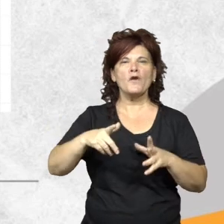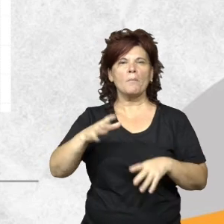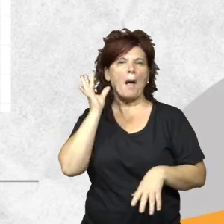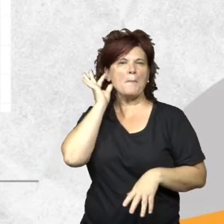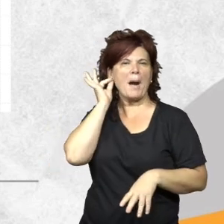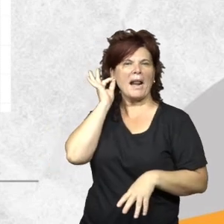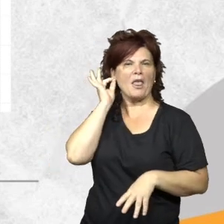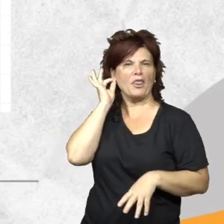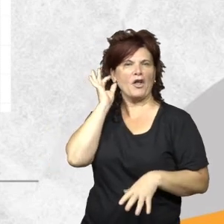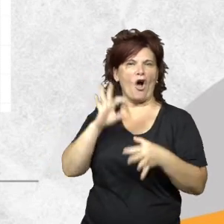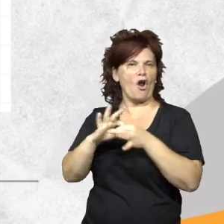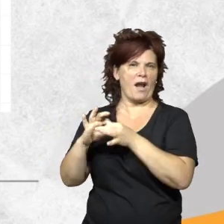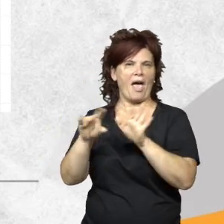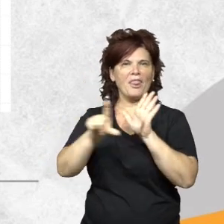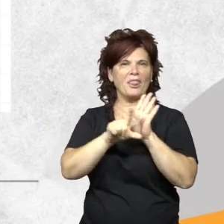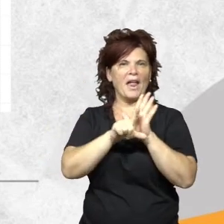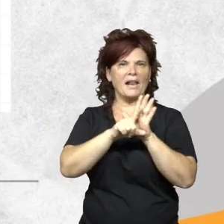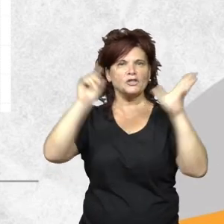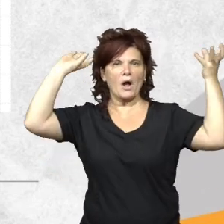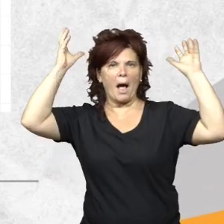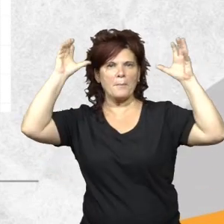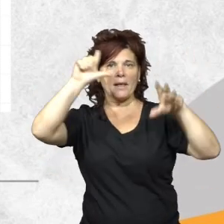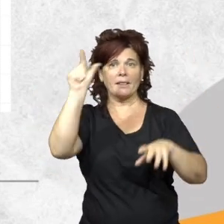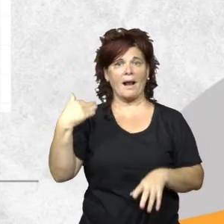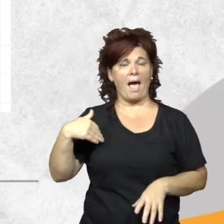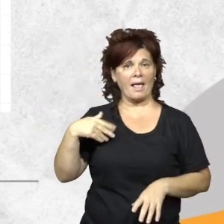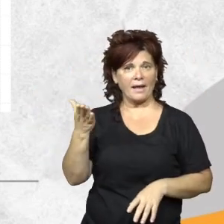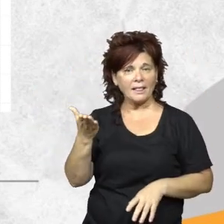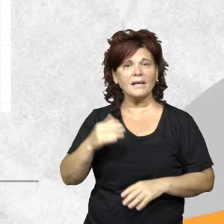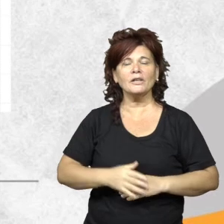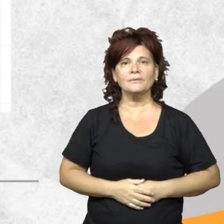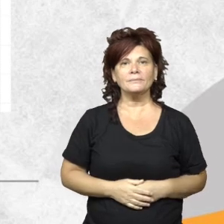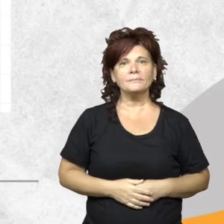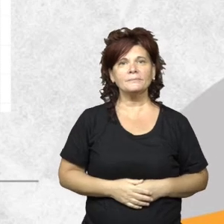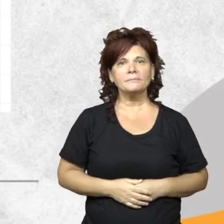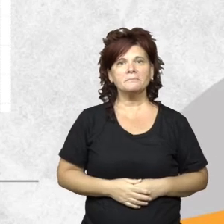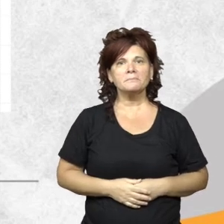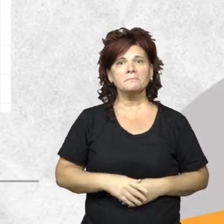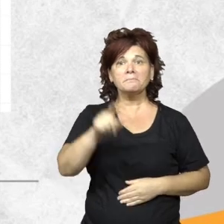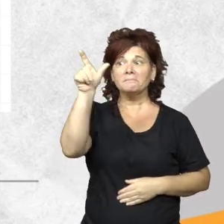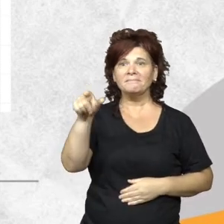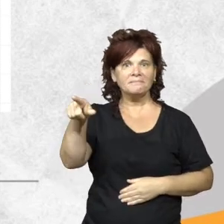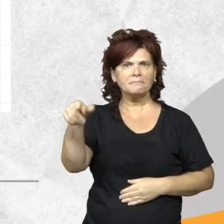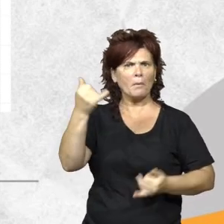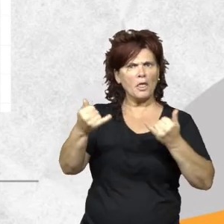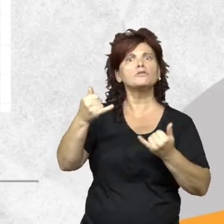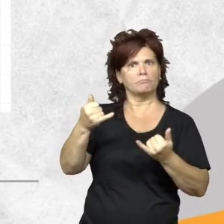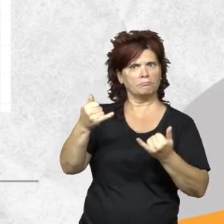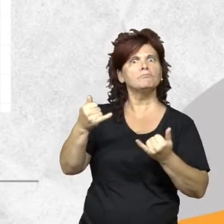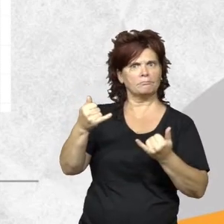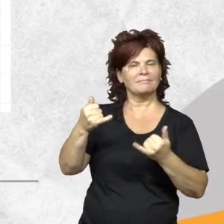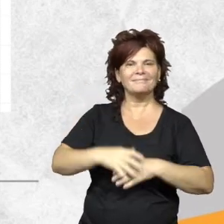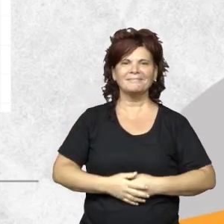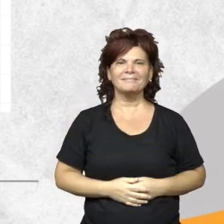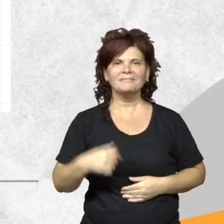del derecho ambiental argentino. Aquí Natalia me está diciendo que sí, haciendo la analogía, y quien